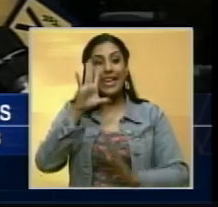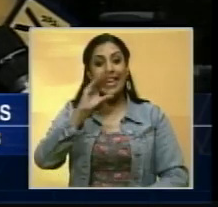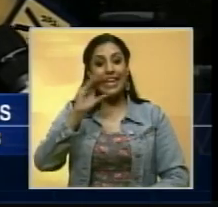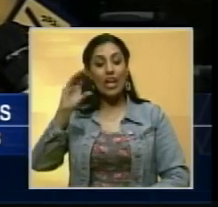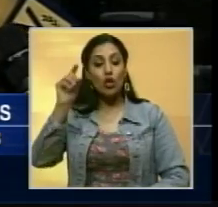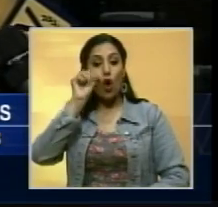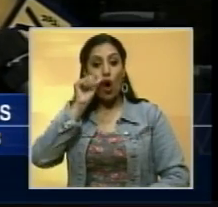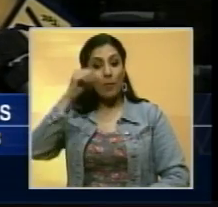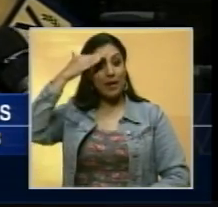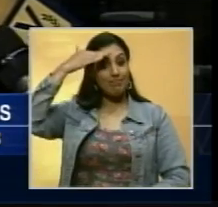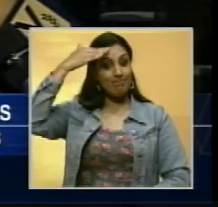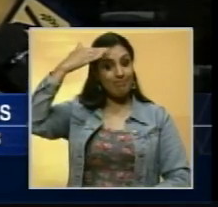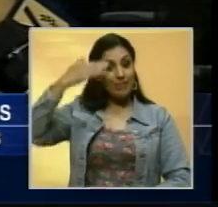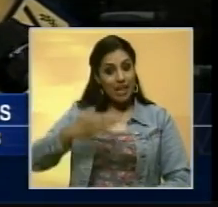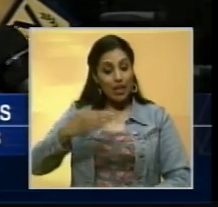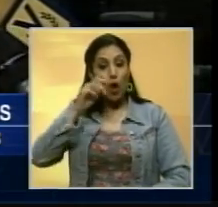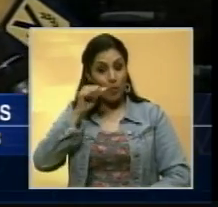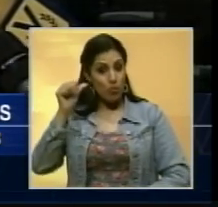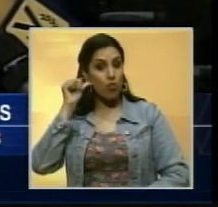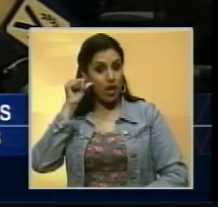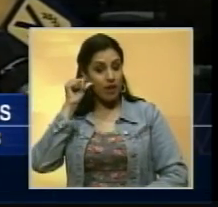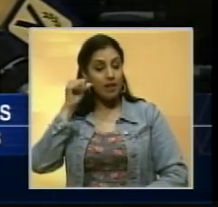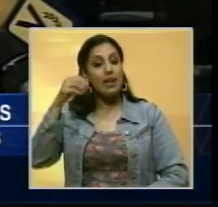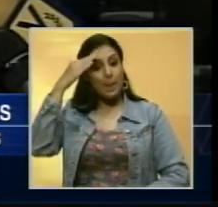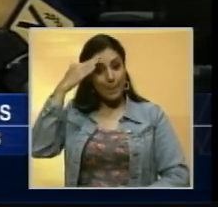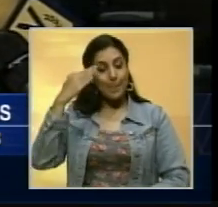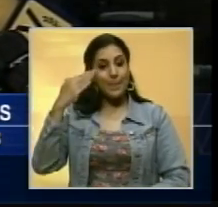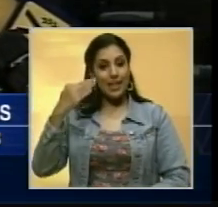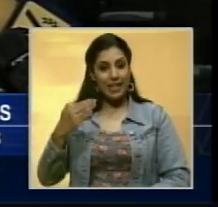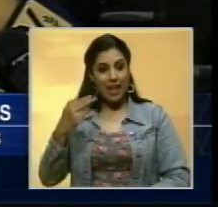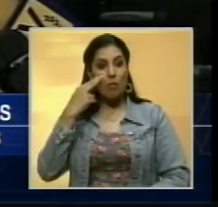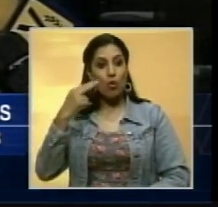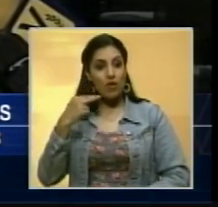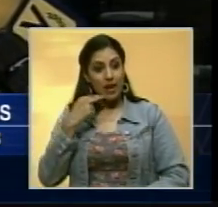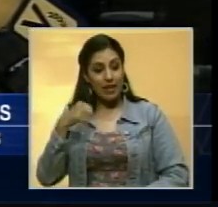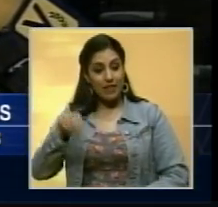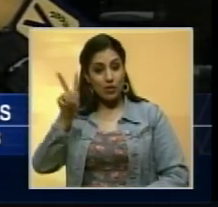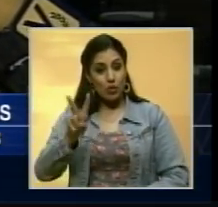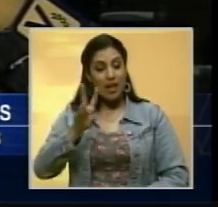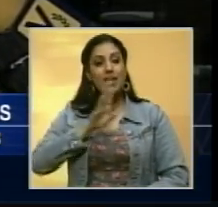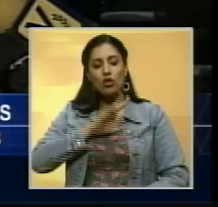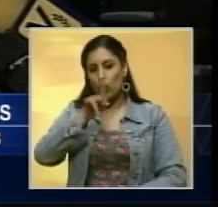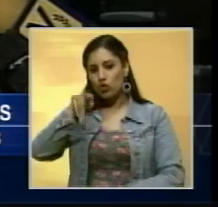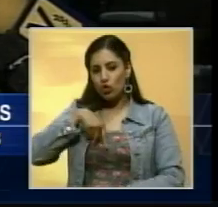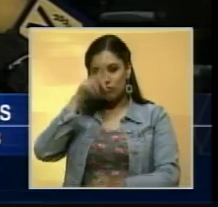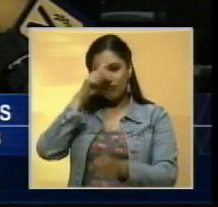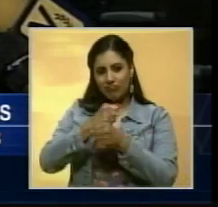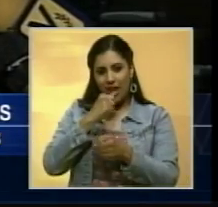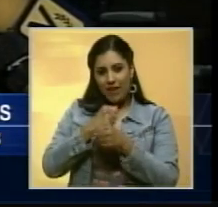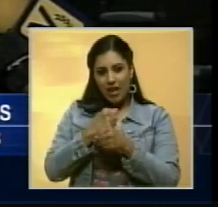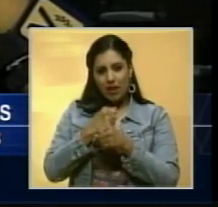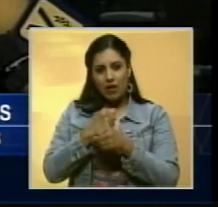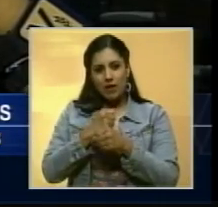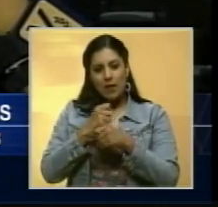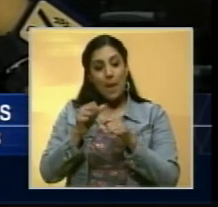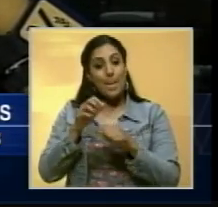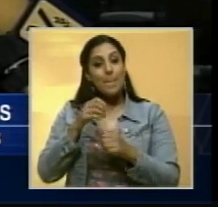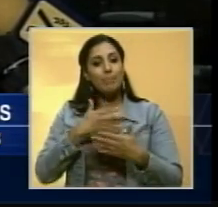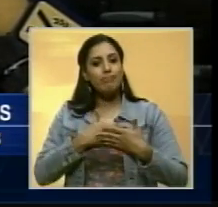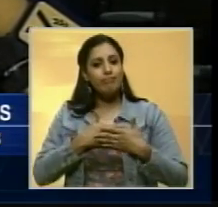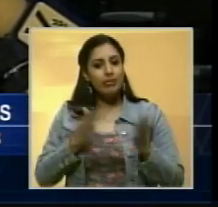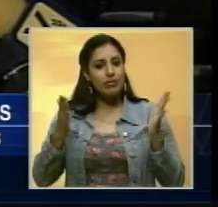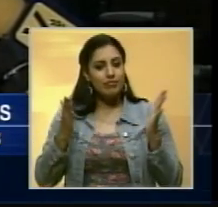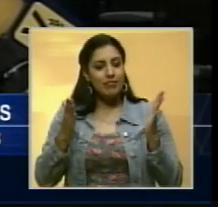77.500 hombres de la Guardia, hombres y mujeres de la Guardia Nacional Bolivariana, quienes vamos a estar